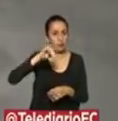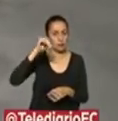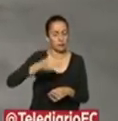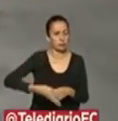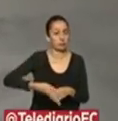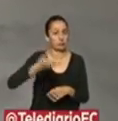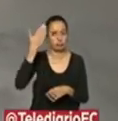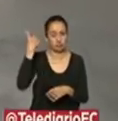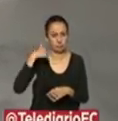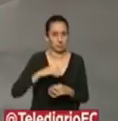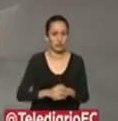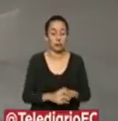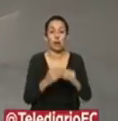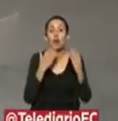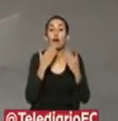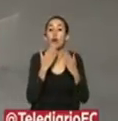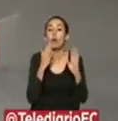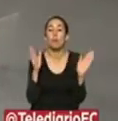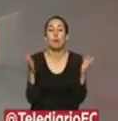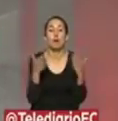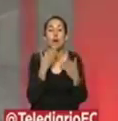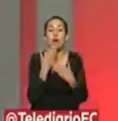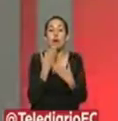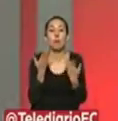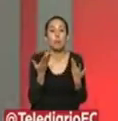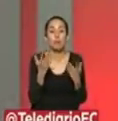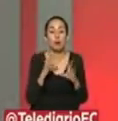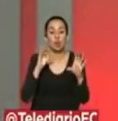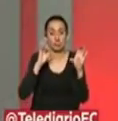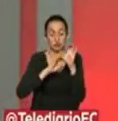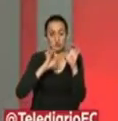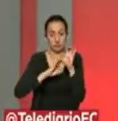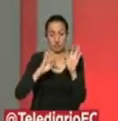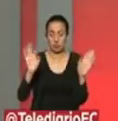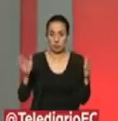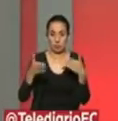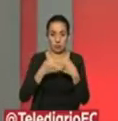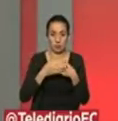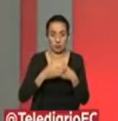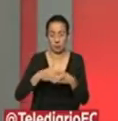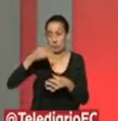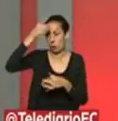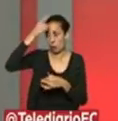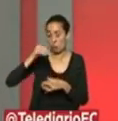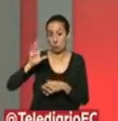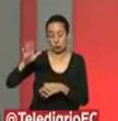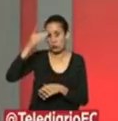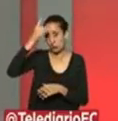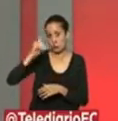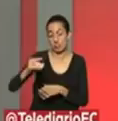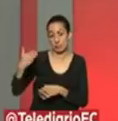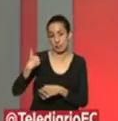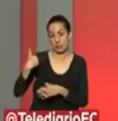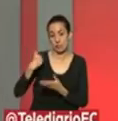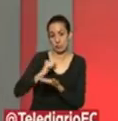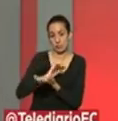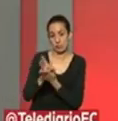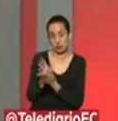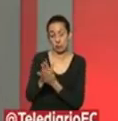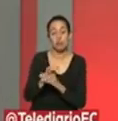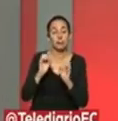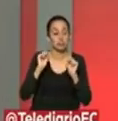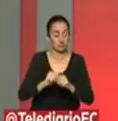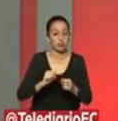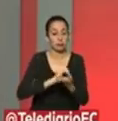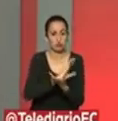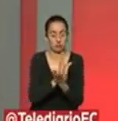vamos a desaparecer, si es que esa es la decisión, al Consejo de Participación Ciudadana. ¿Esa es una de las prioridades, sí, que señor, tendrá la Asamblea? Esa es una de las prioridades. Otra